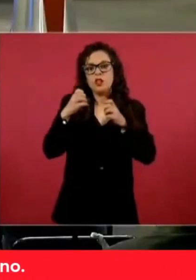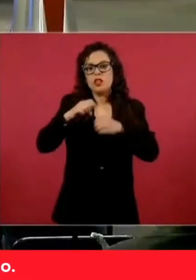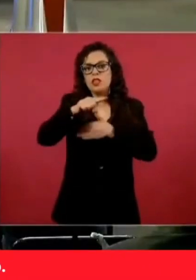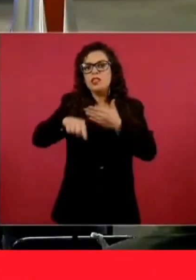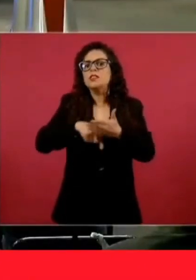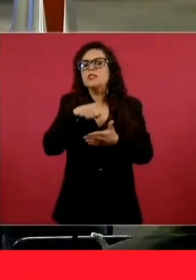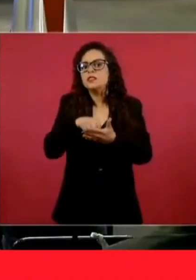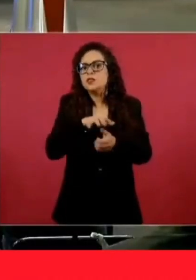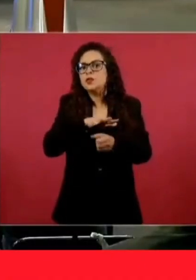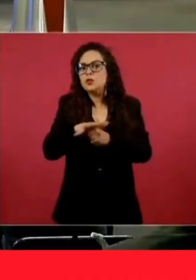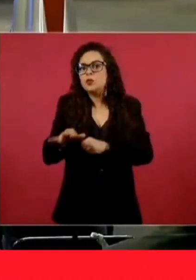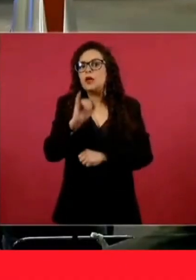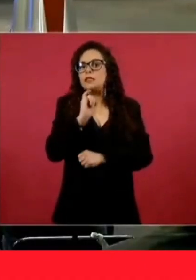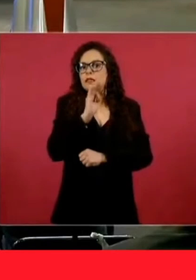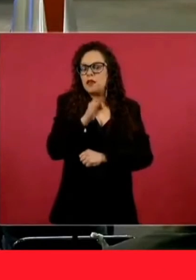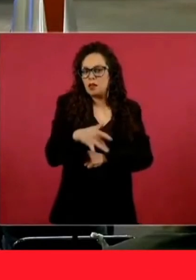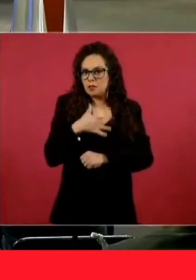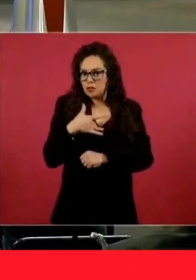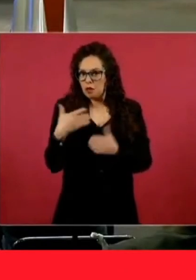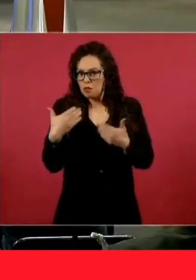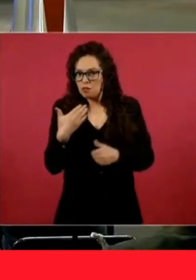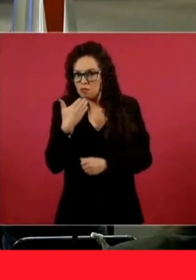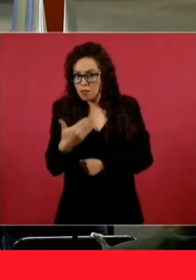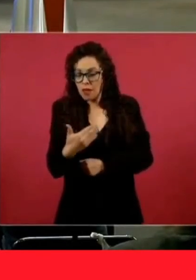acuerdo a esta empresa Morning Consult.